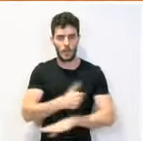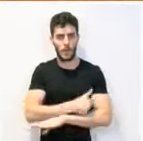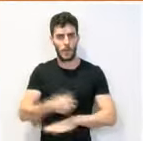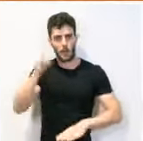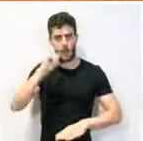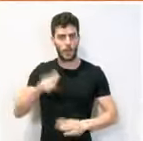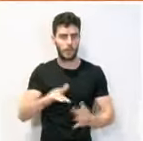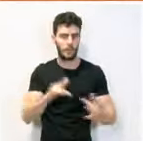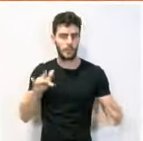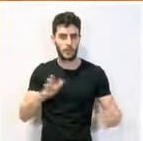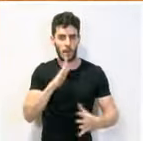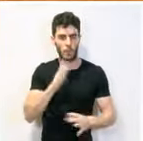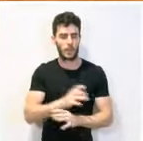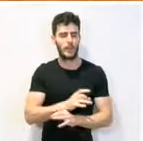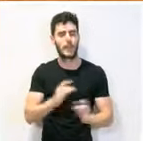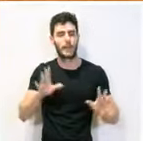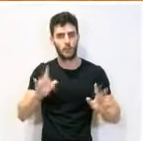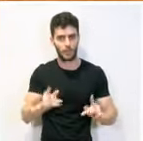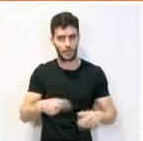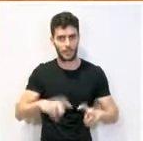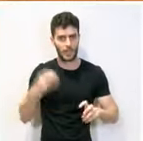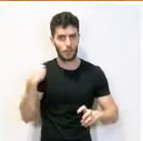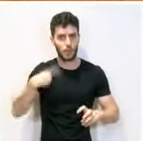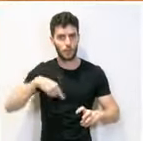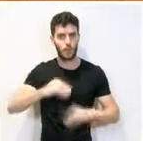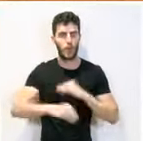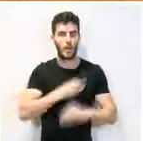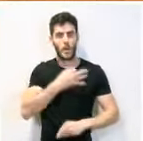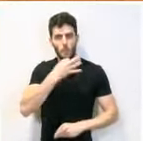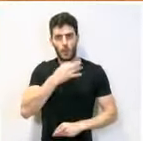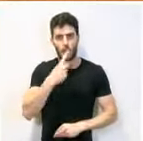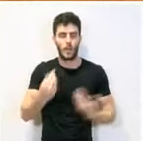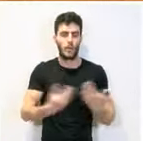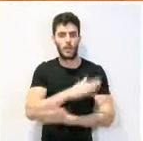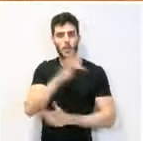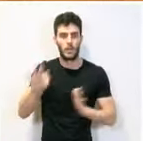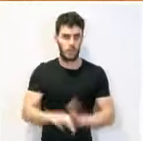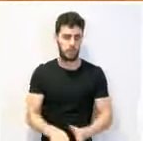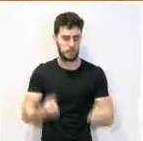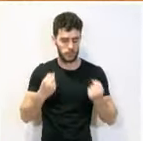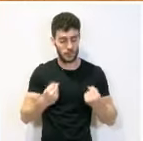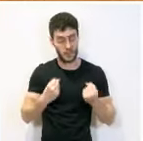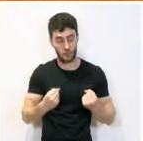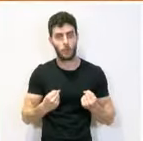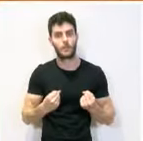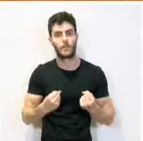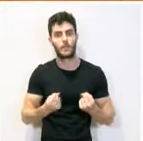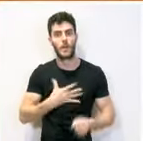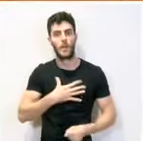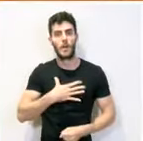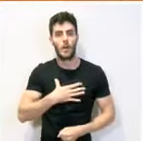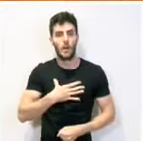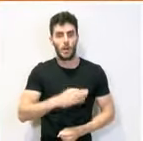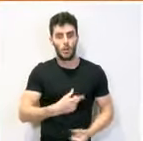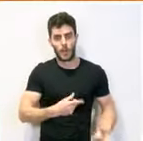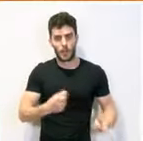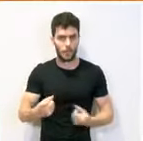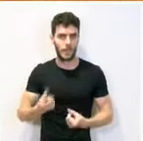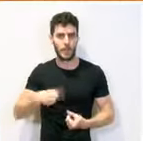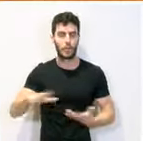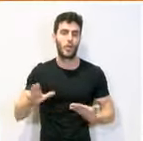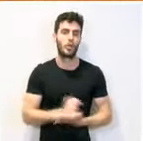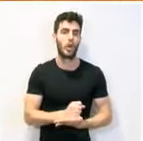y las ciudadanas. Porque efectivamente esto, que lo hacemos por la tarde, después de un día largo e intenso, quizá debiera ser considerado por todos